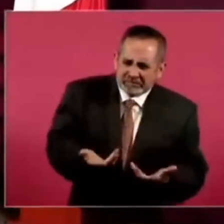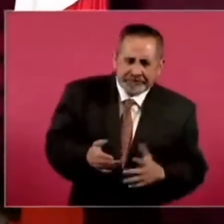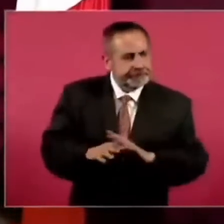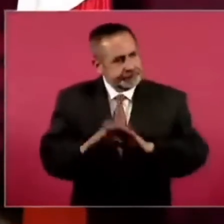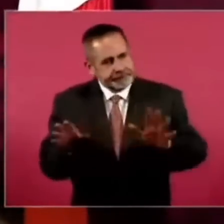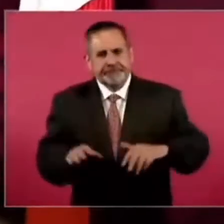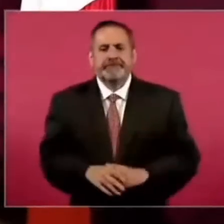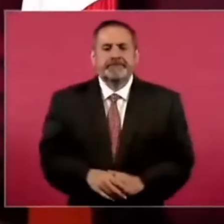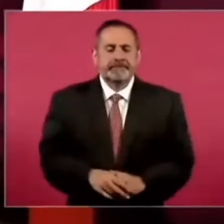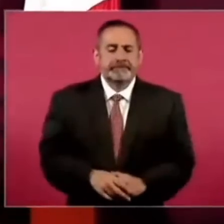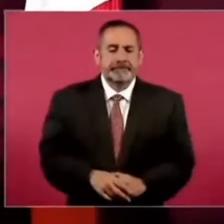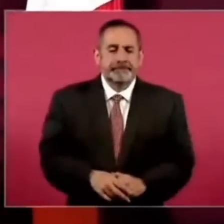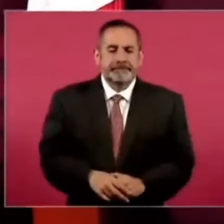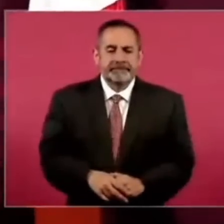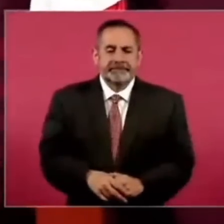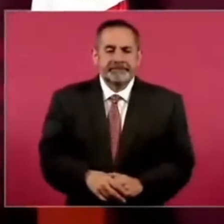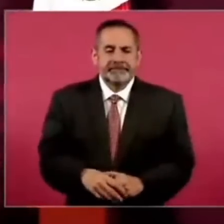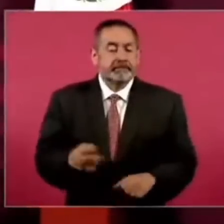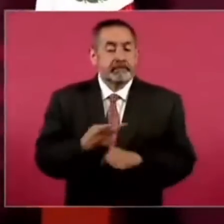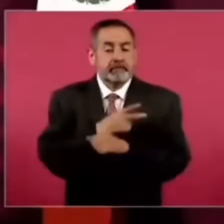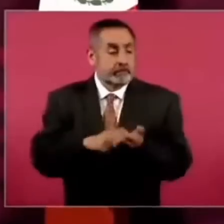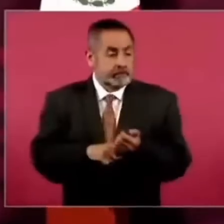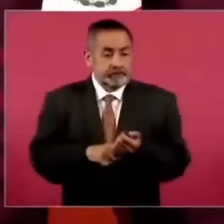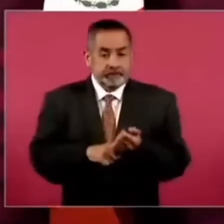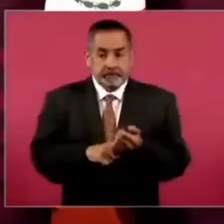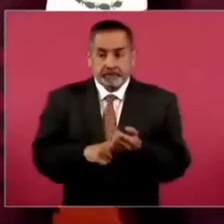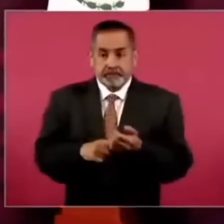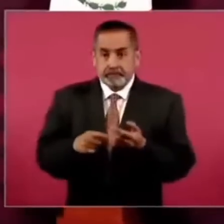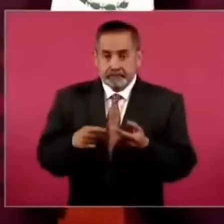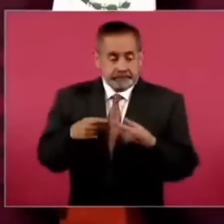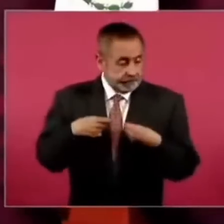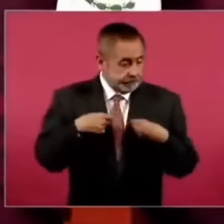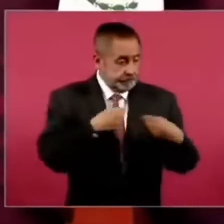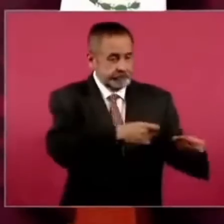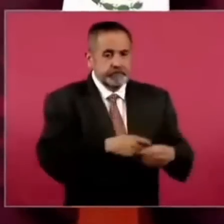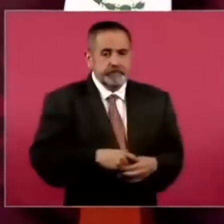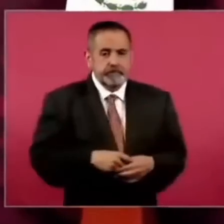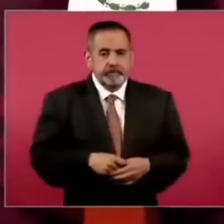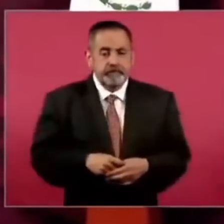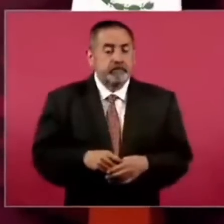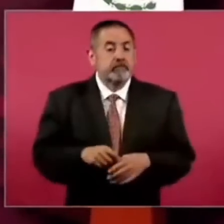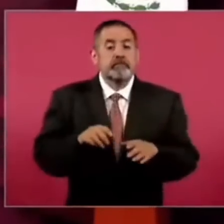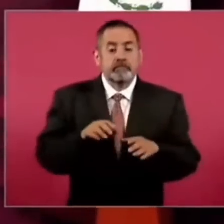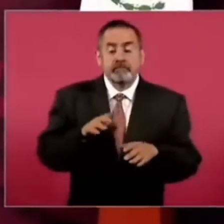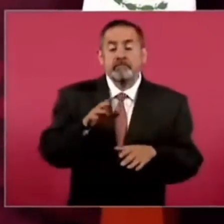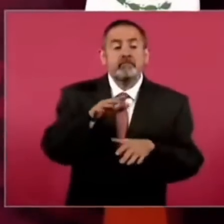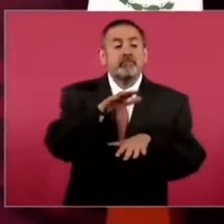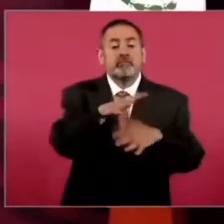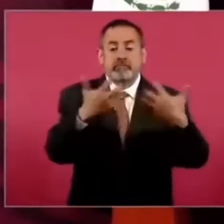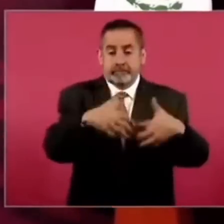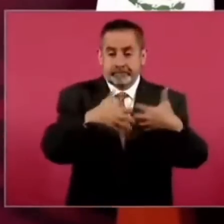Bueno, entonces, cuando llega el expediente de los impuestos,